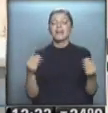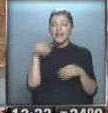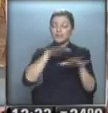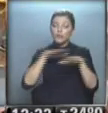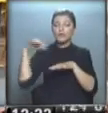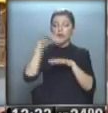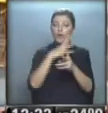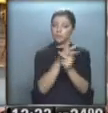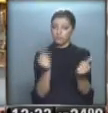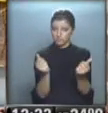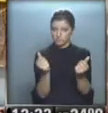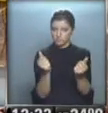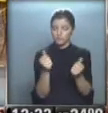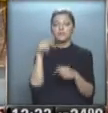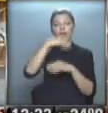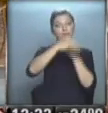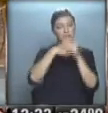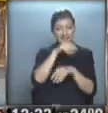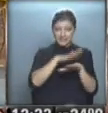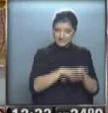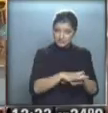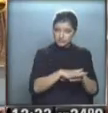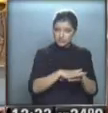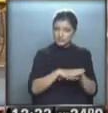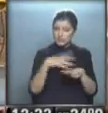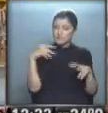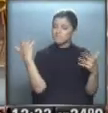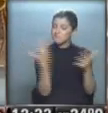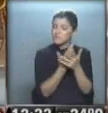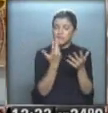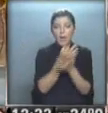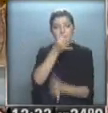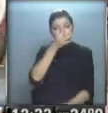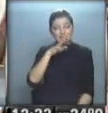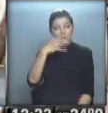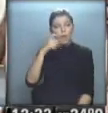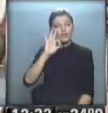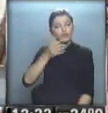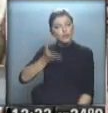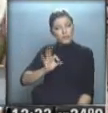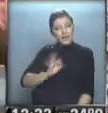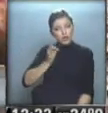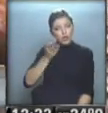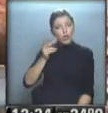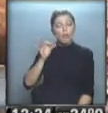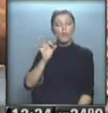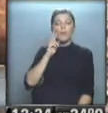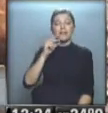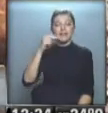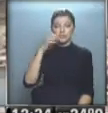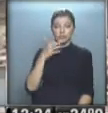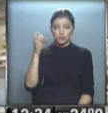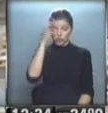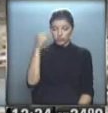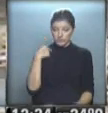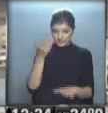operaciones. La familia de Rafik quedó destruida aquel 24 de octubre de 2012, cuando un dron, operado por la